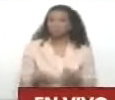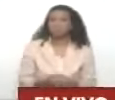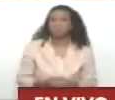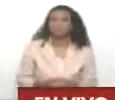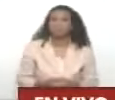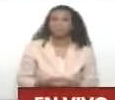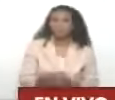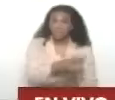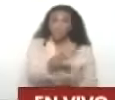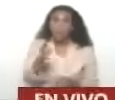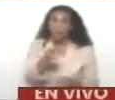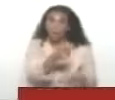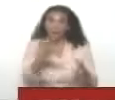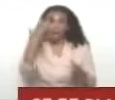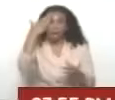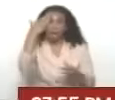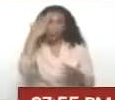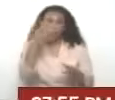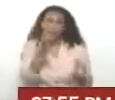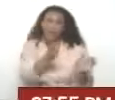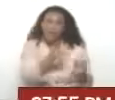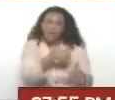Ellos tienen preparado su plan de violencia.